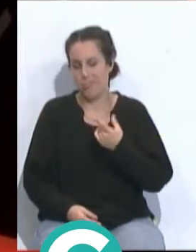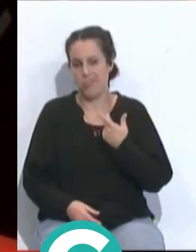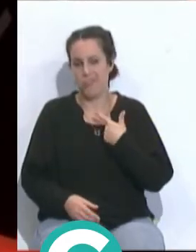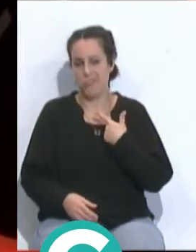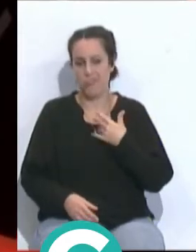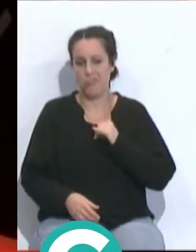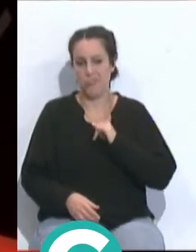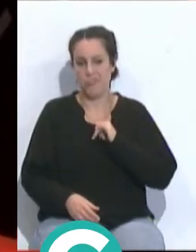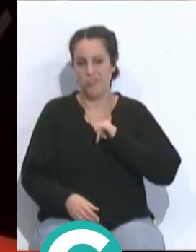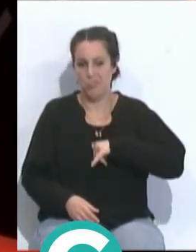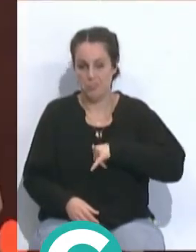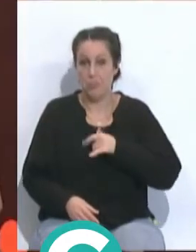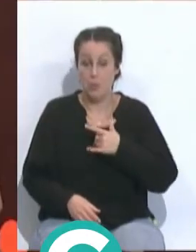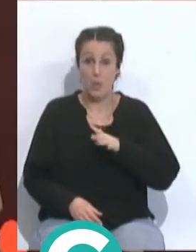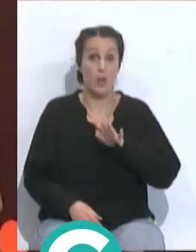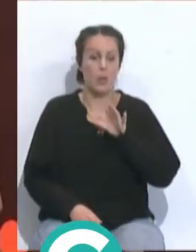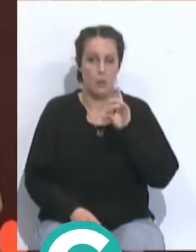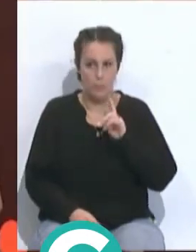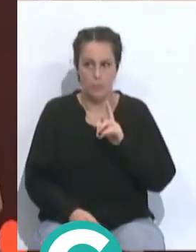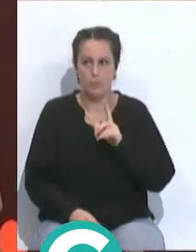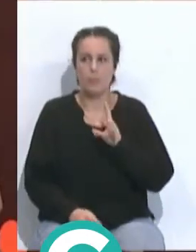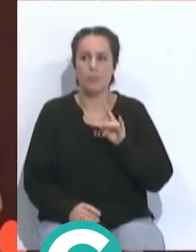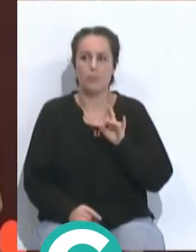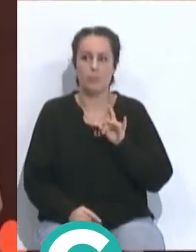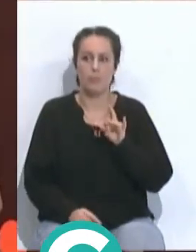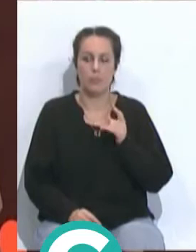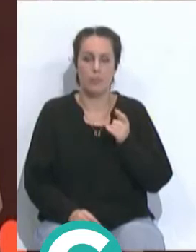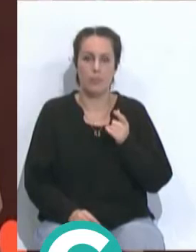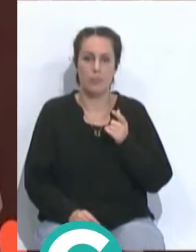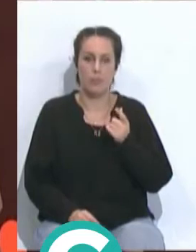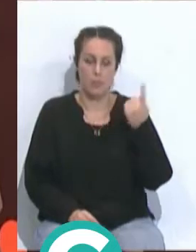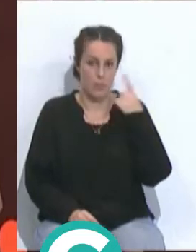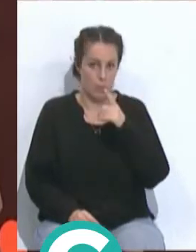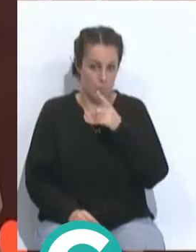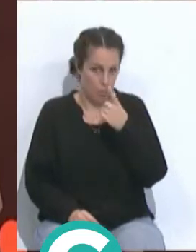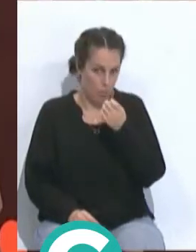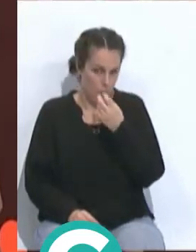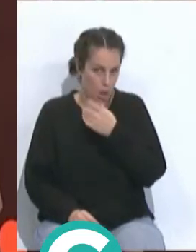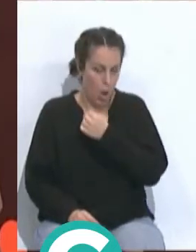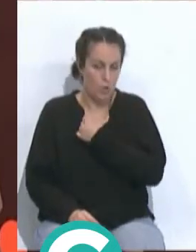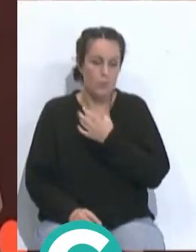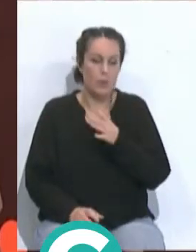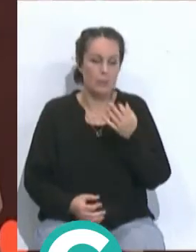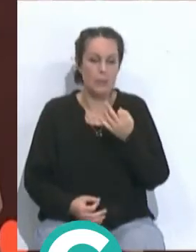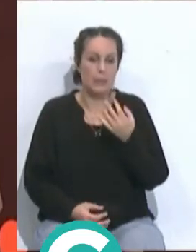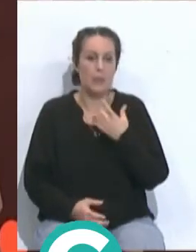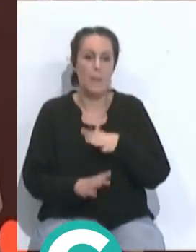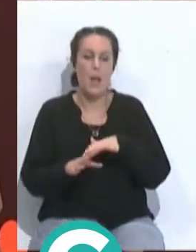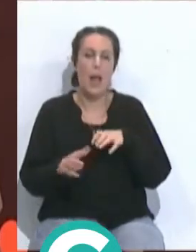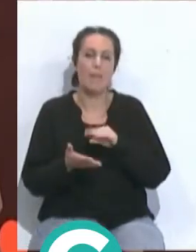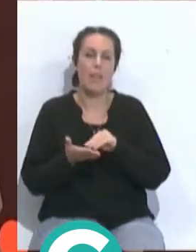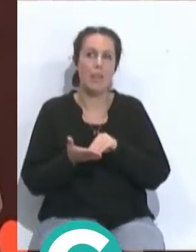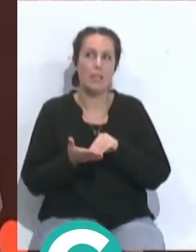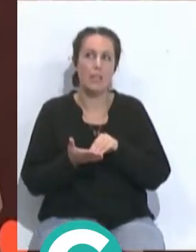Como 5, que no me he parado yo cinco, a contarlo. ¿No? Sí, no, pues seguramente que tú lo sepas mejor que yo, pero ¿sabes qué me pasa? Que la mayoría de las